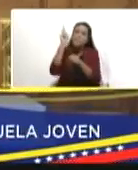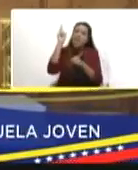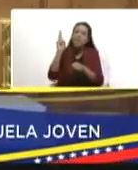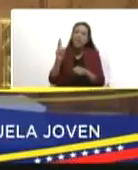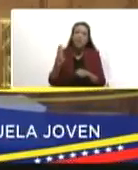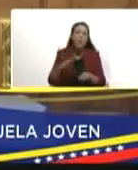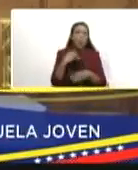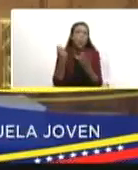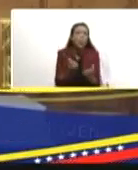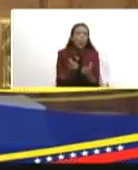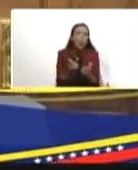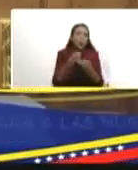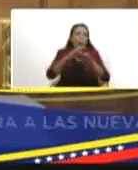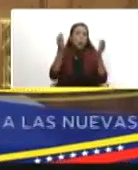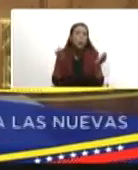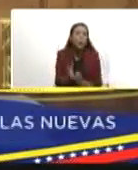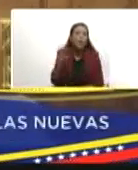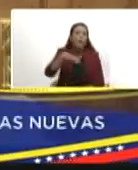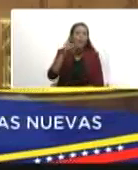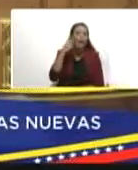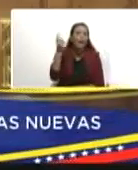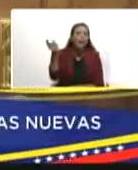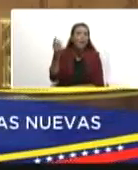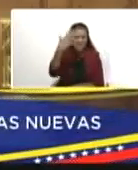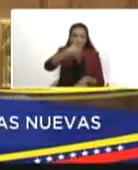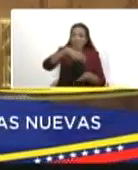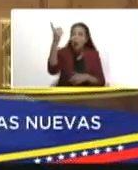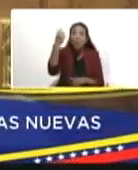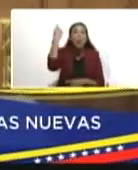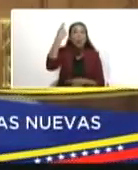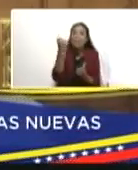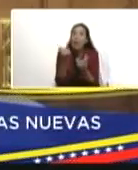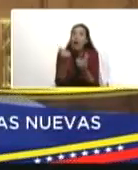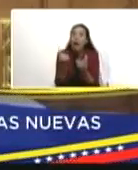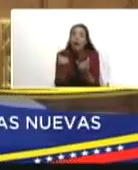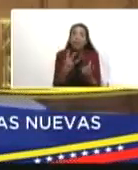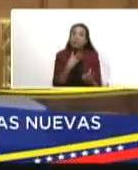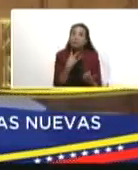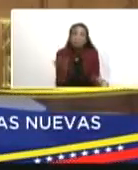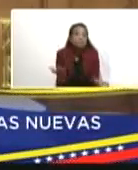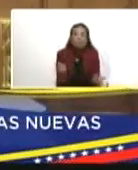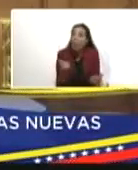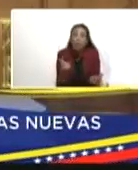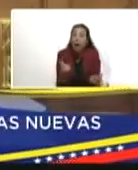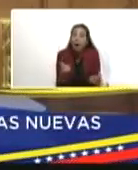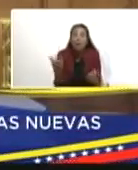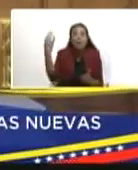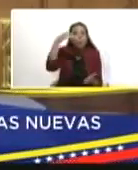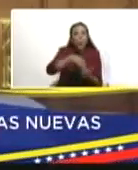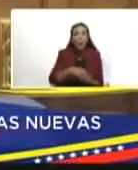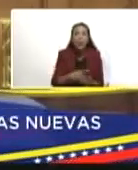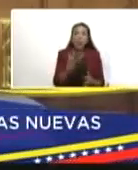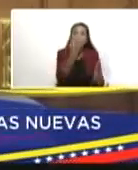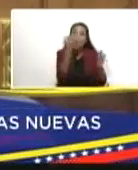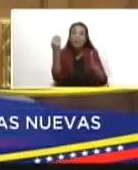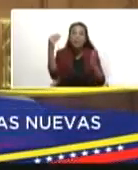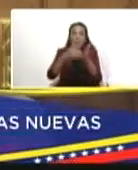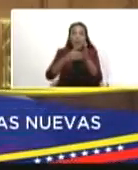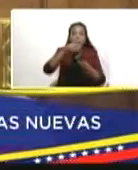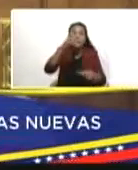genocidio económico de la guerra económica y salieron a buscar el mundo ya han regresado más de